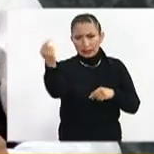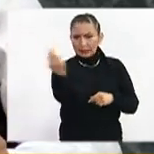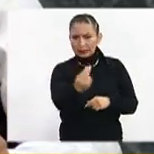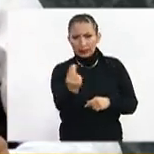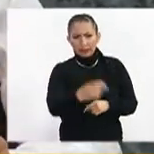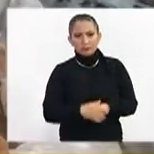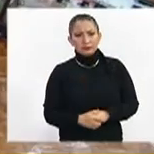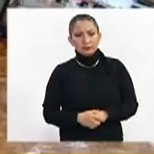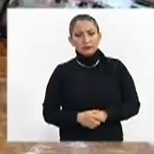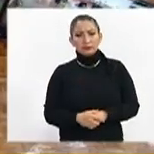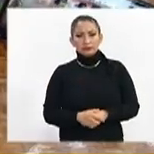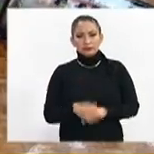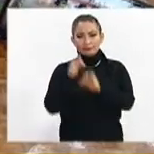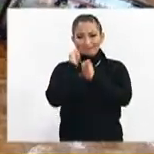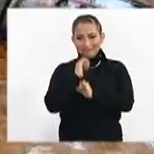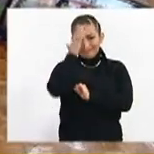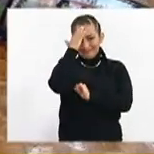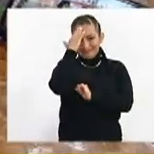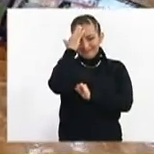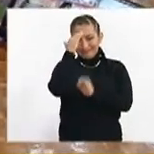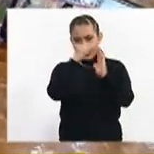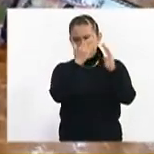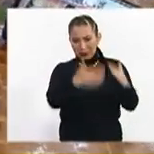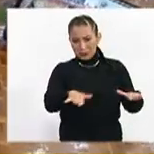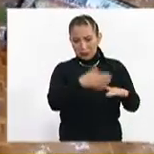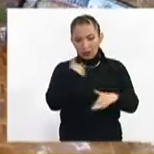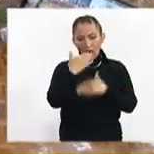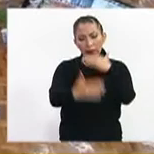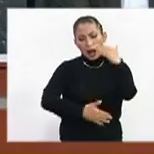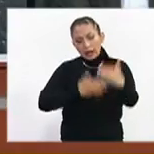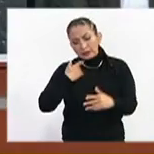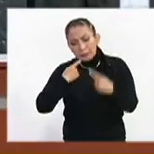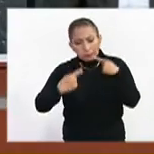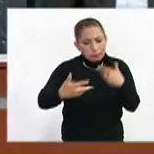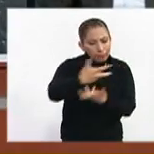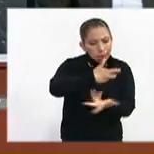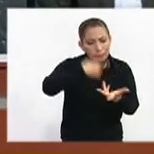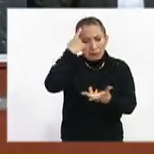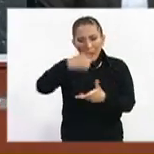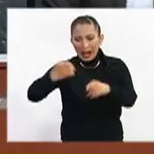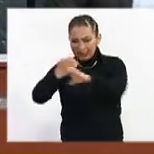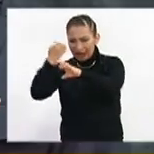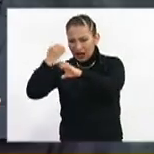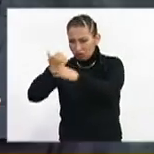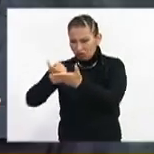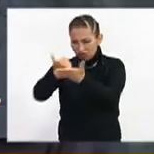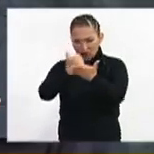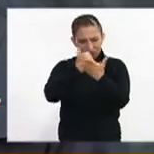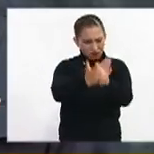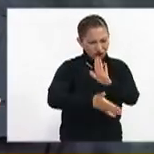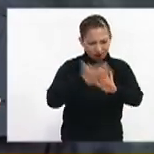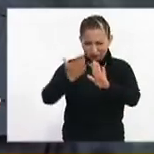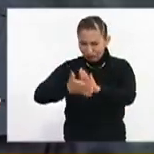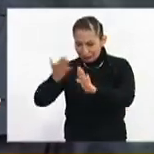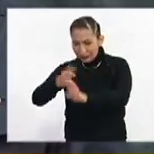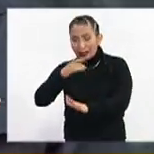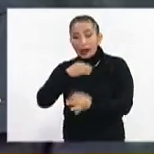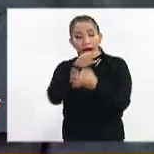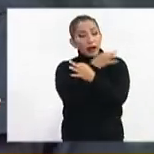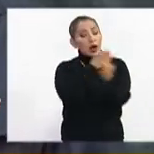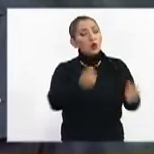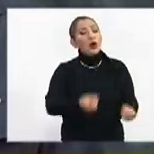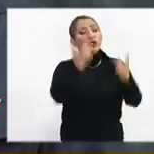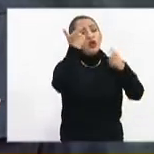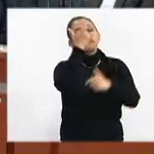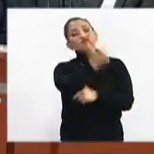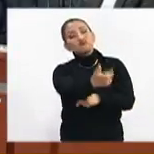necesidad. Al encabezar en Los Pinos una reunión de avances para la reconstrucción de los estados afectados, el presidente dio a conocer los montos